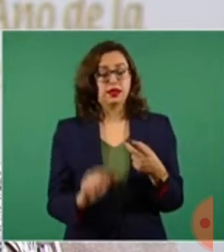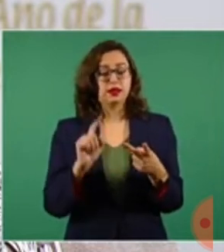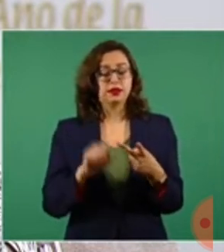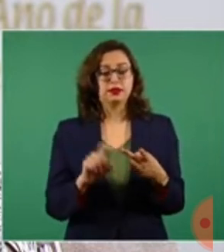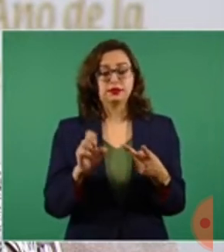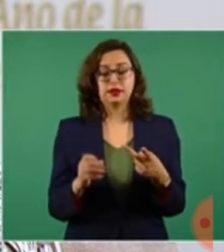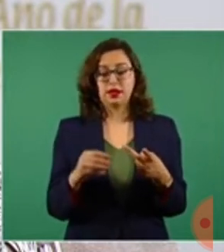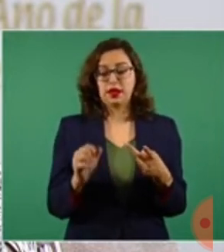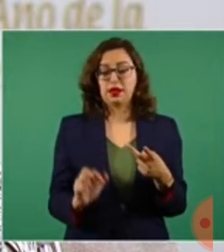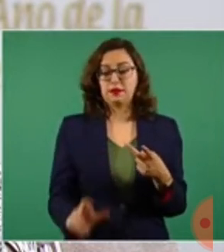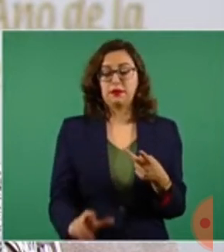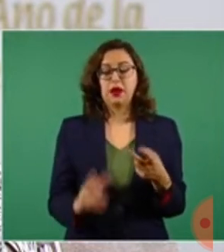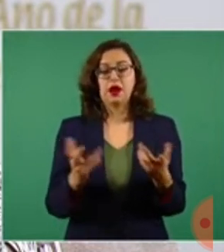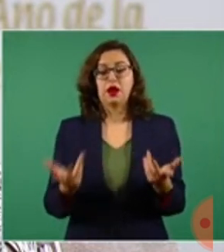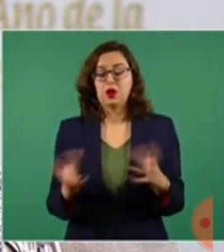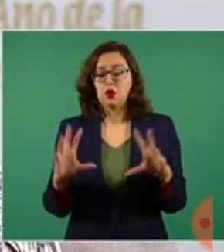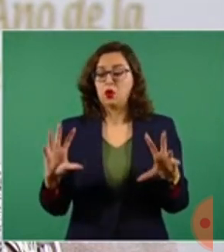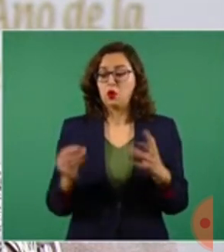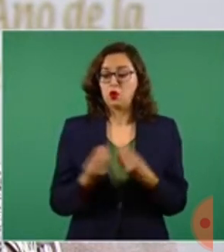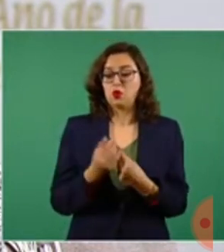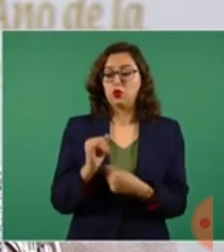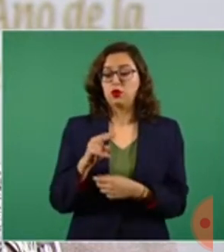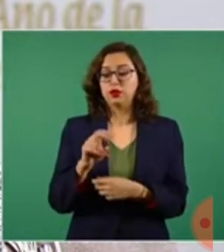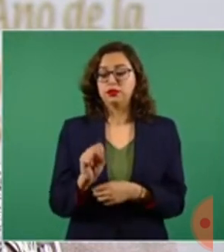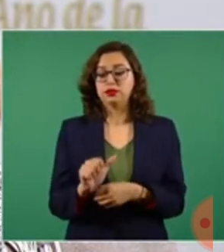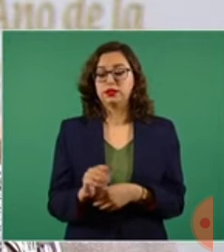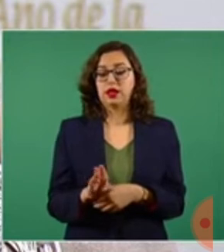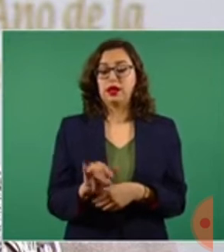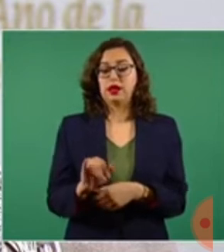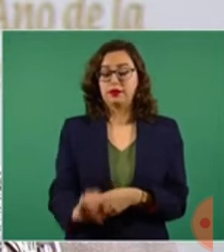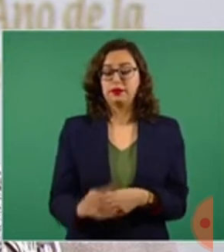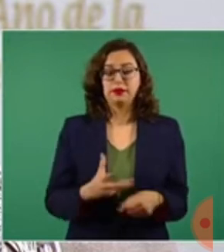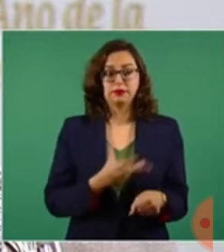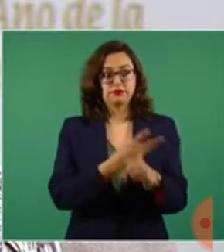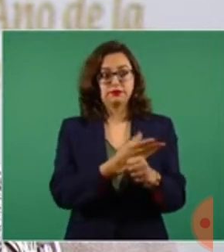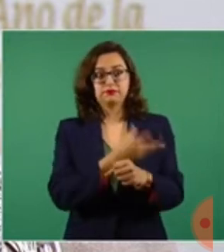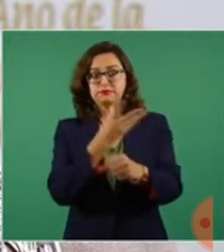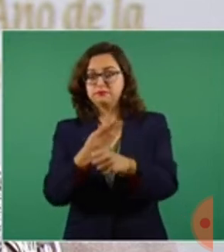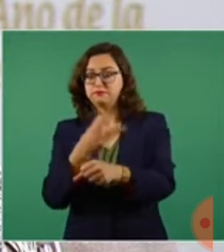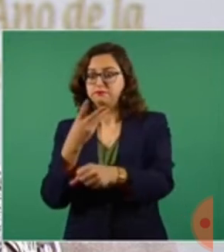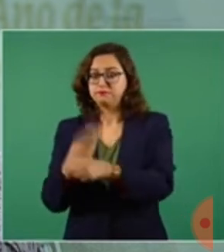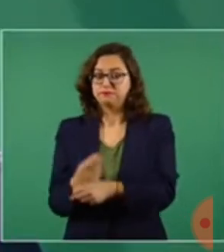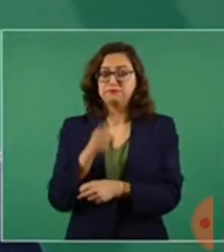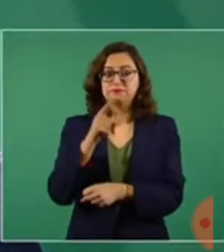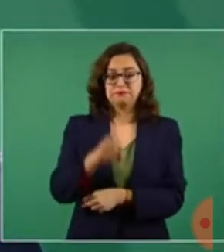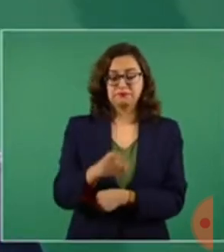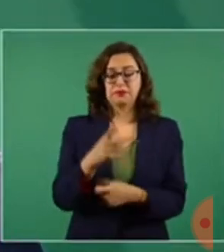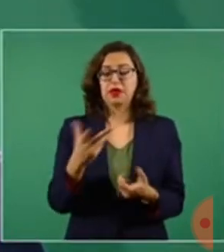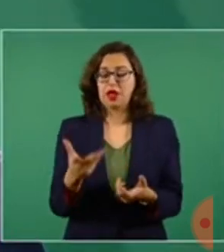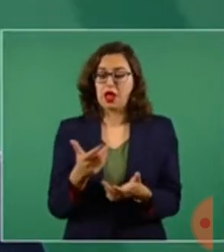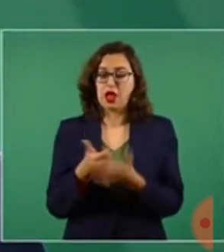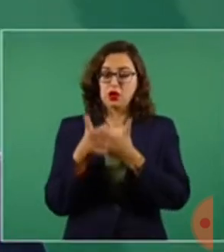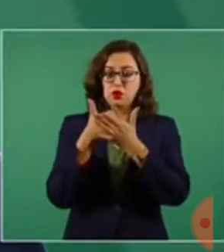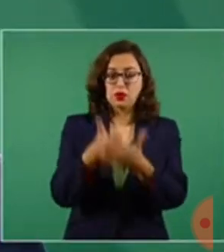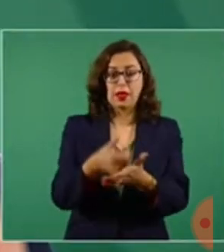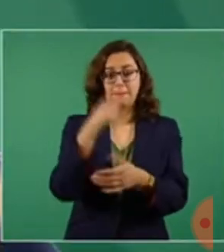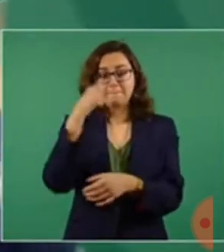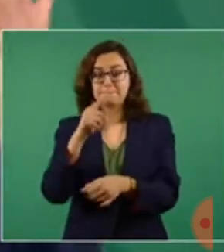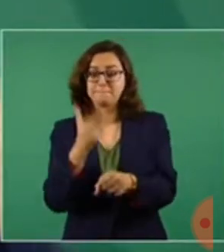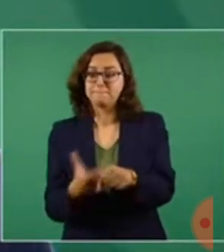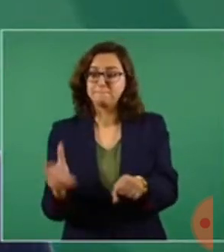Defensa como de Marina y con el financiamiento a través del INSABI, hemos logrado rescatar a la entidad federativa su capacidad